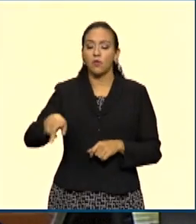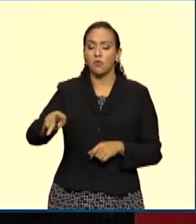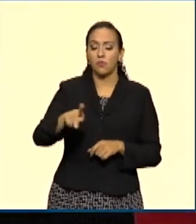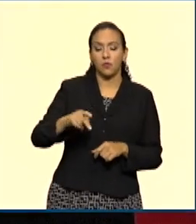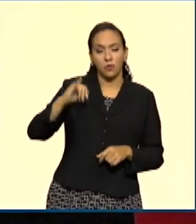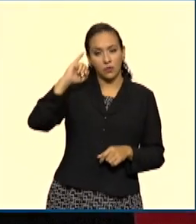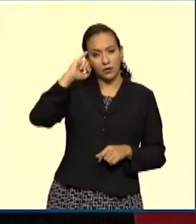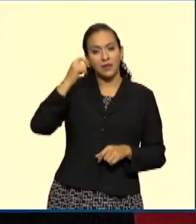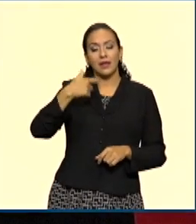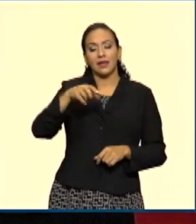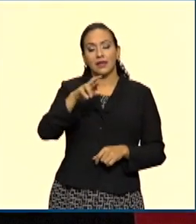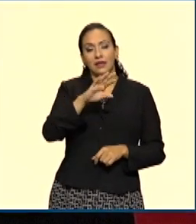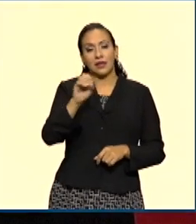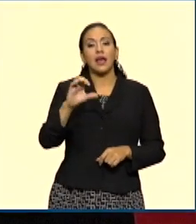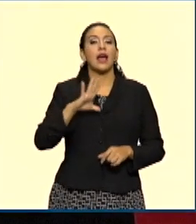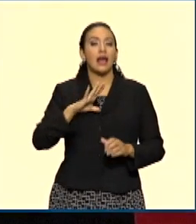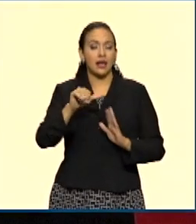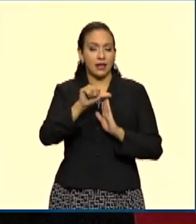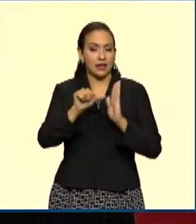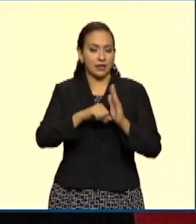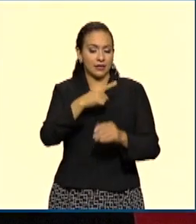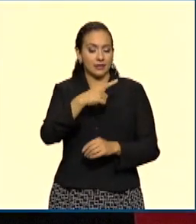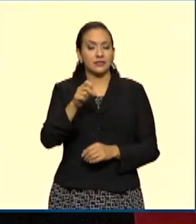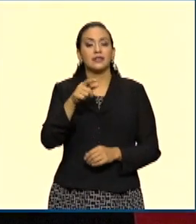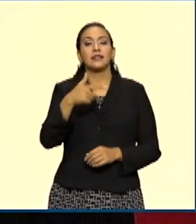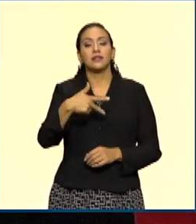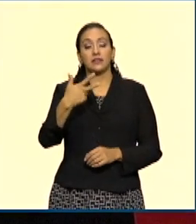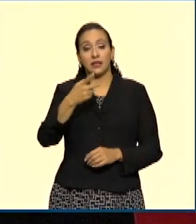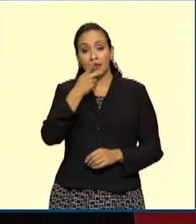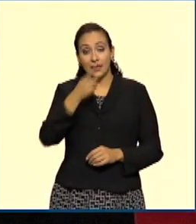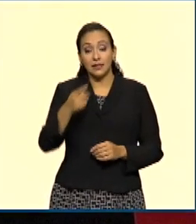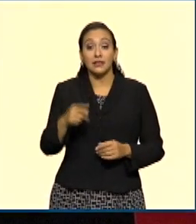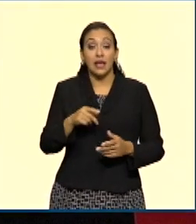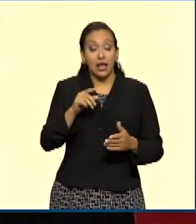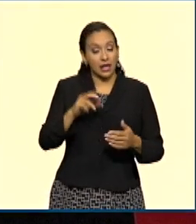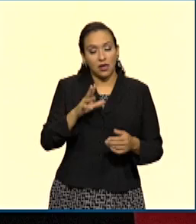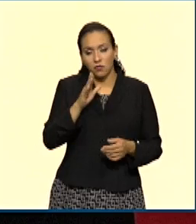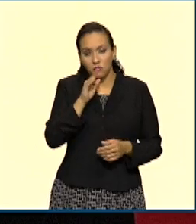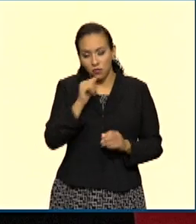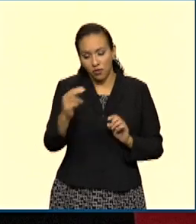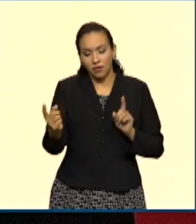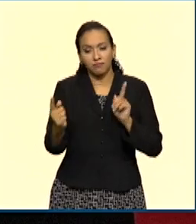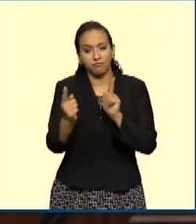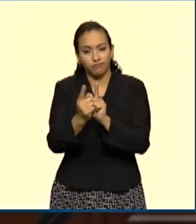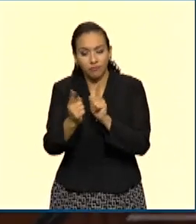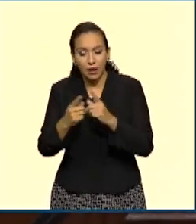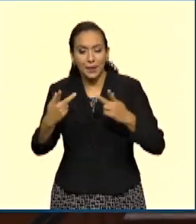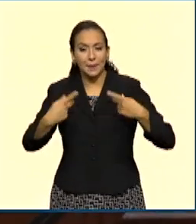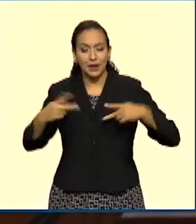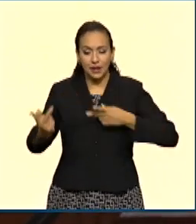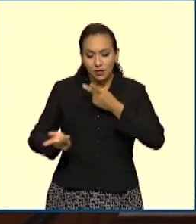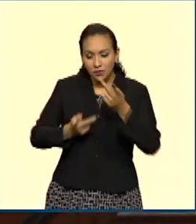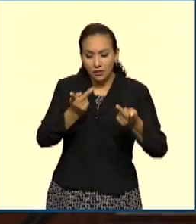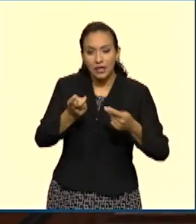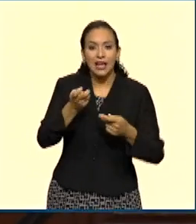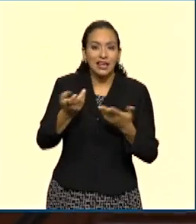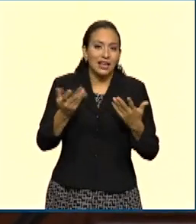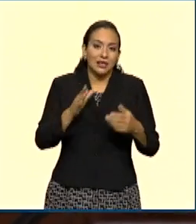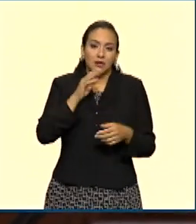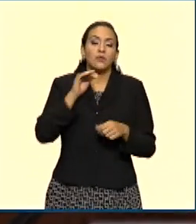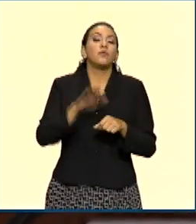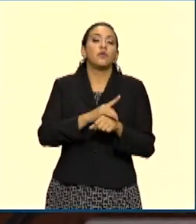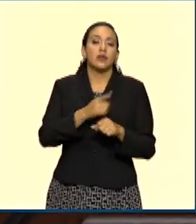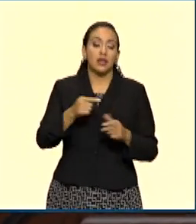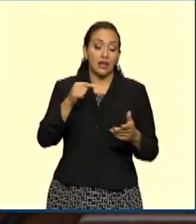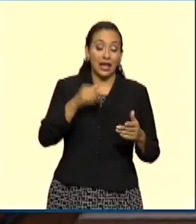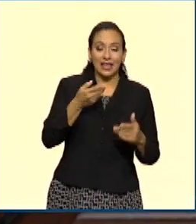los artículos 13 y 14 que restringían el derecho a la consulta, lo cual no puede hacerse previo a su realización cuando su objeto